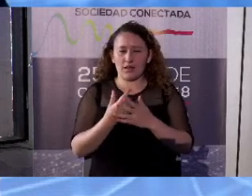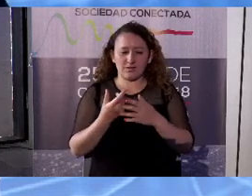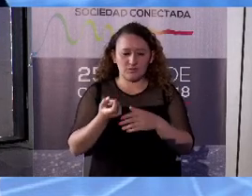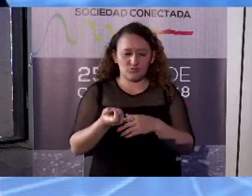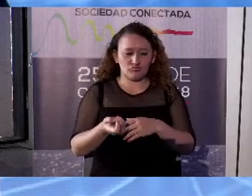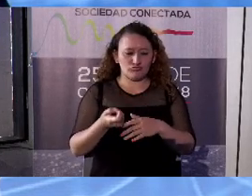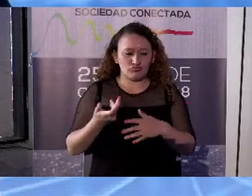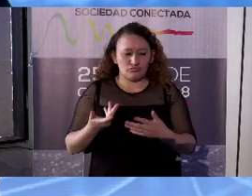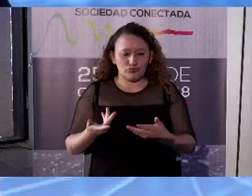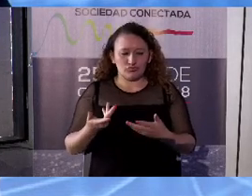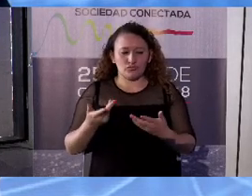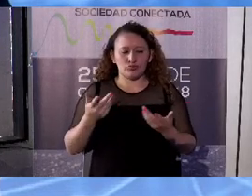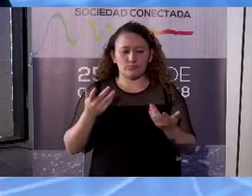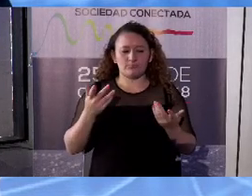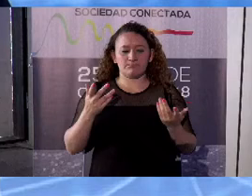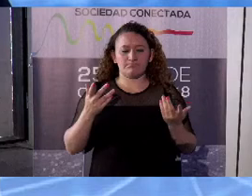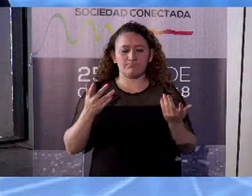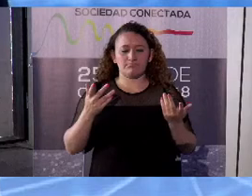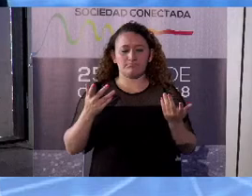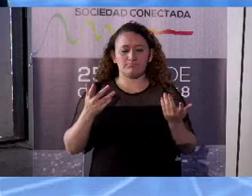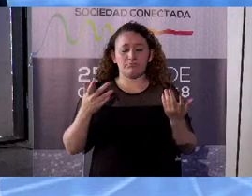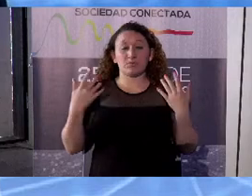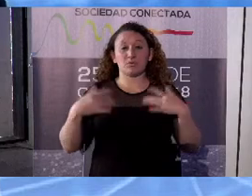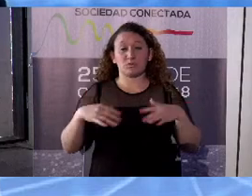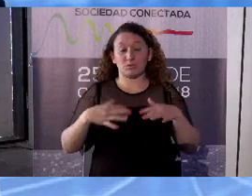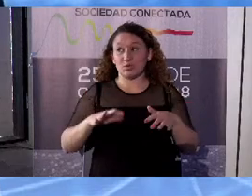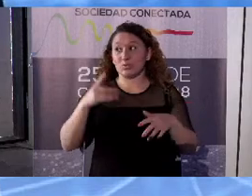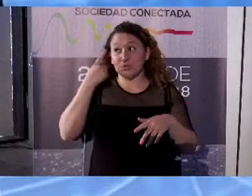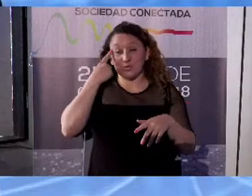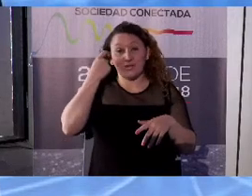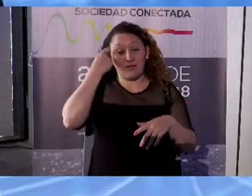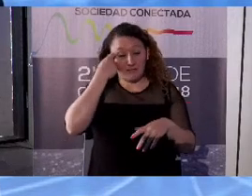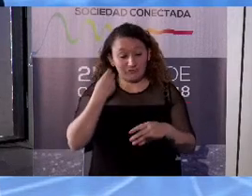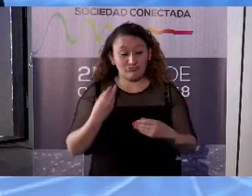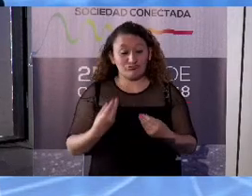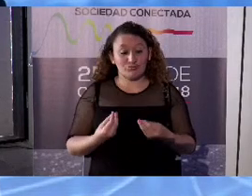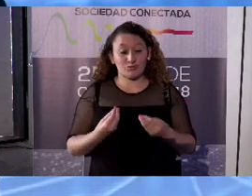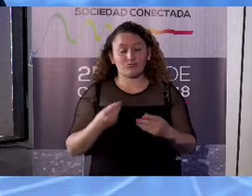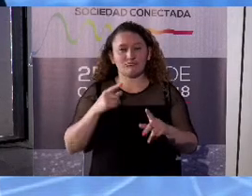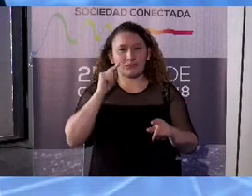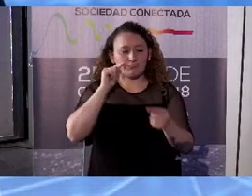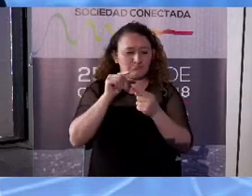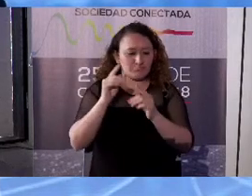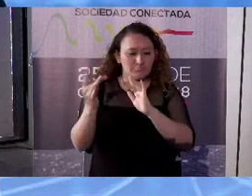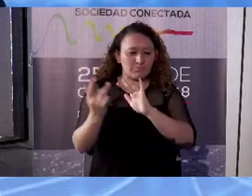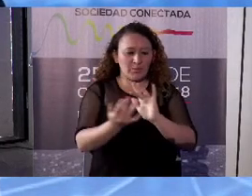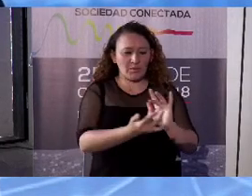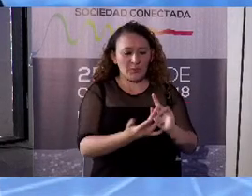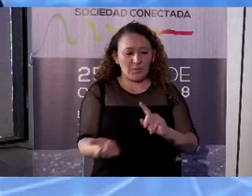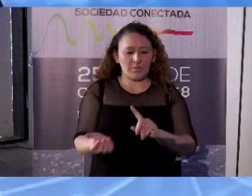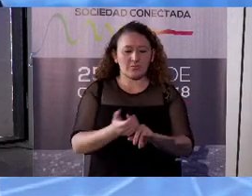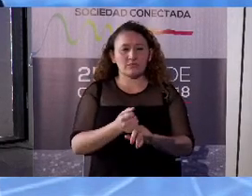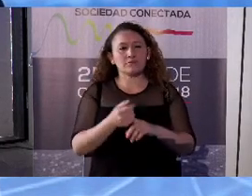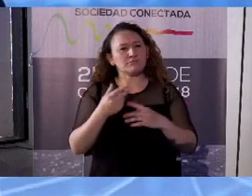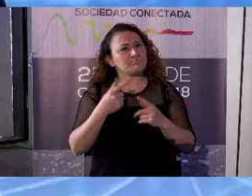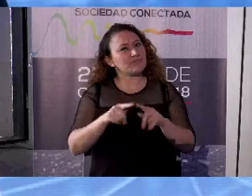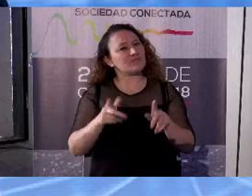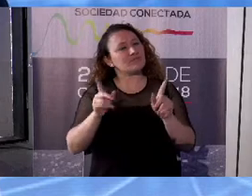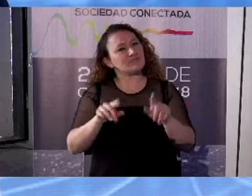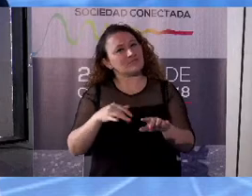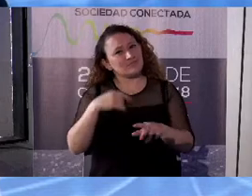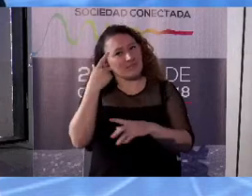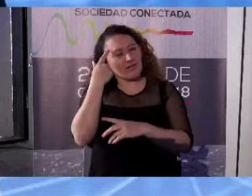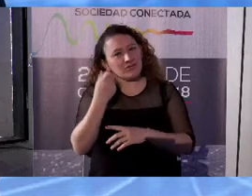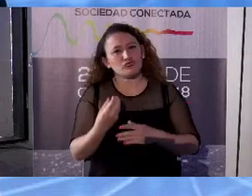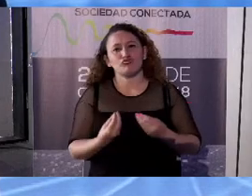el sentido de que tenemos muchos retos para lograr esa conectividad pero también Tenemos muchos retos para que esta conectividad